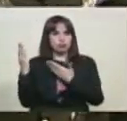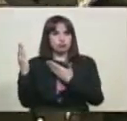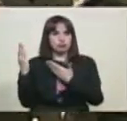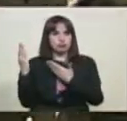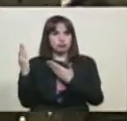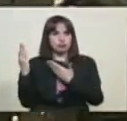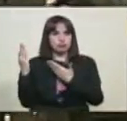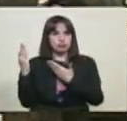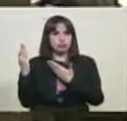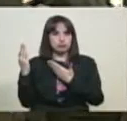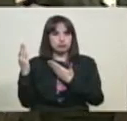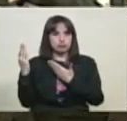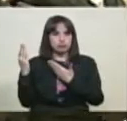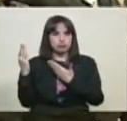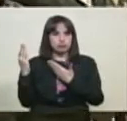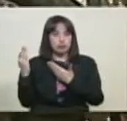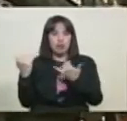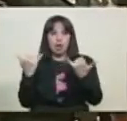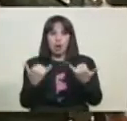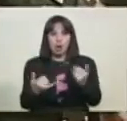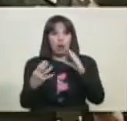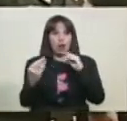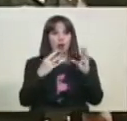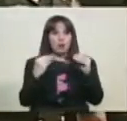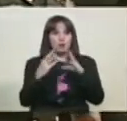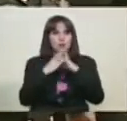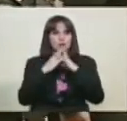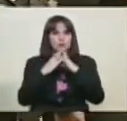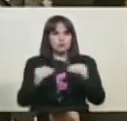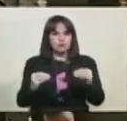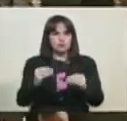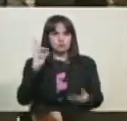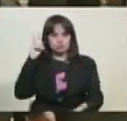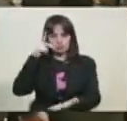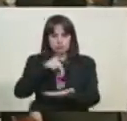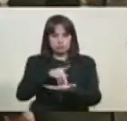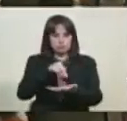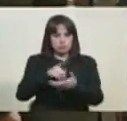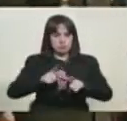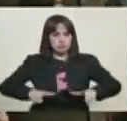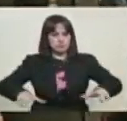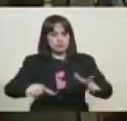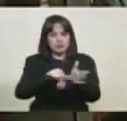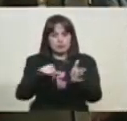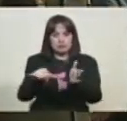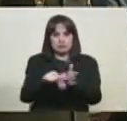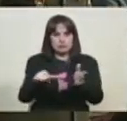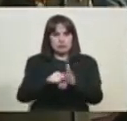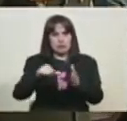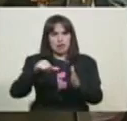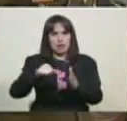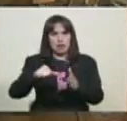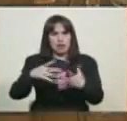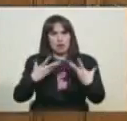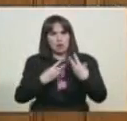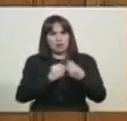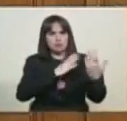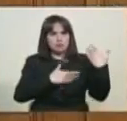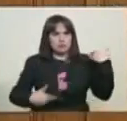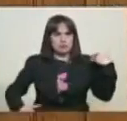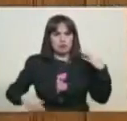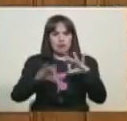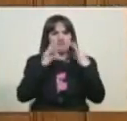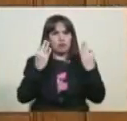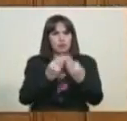y en ustedes me dirijo a todos los oficiales que estaban en las tarimas presidencial y las tarimas de acompañamiento y a la familia